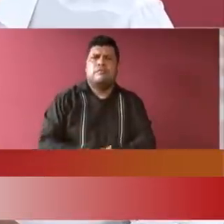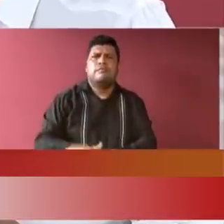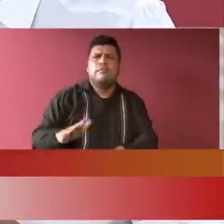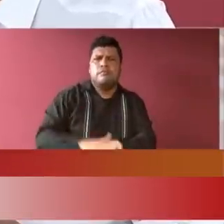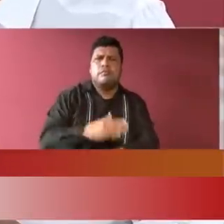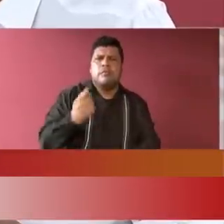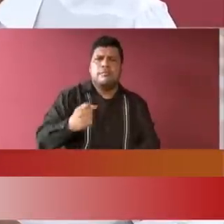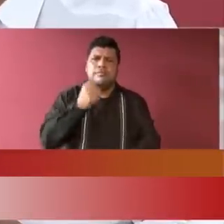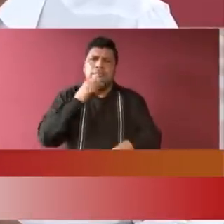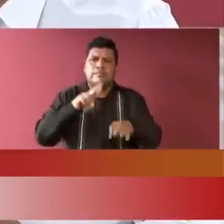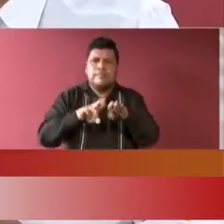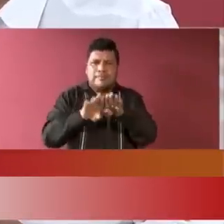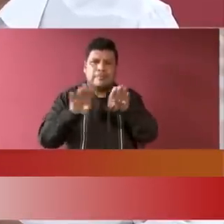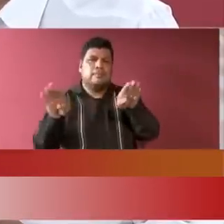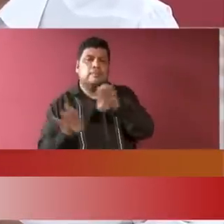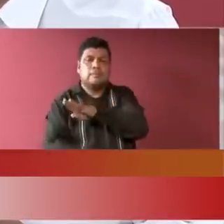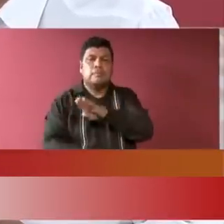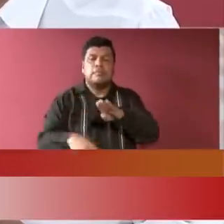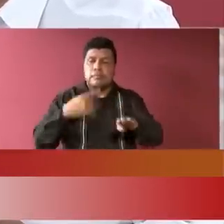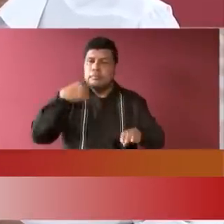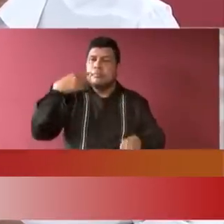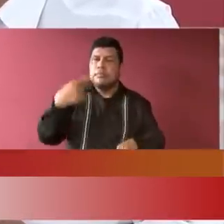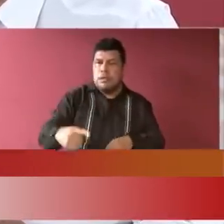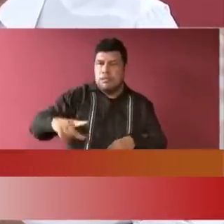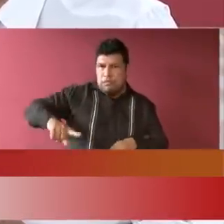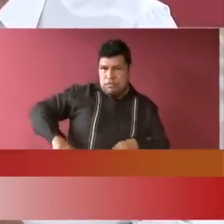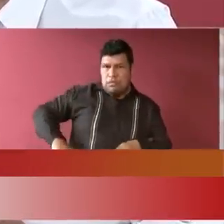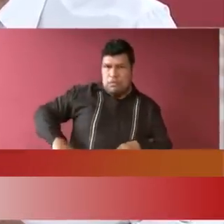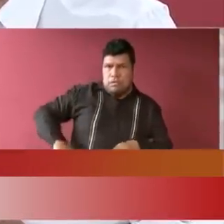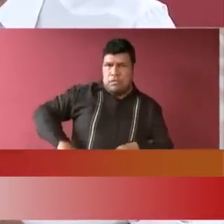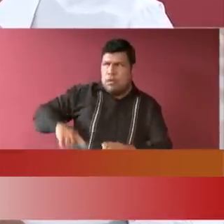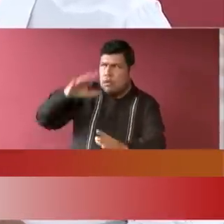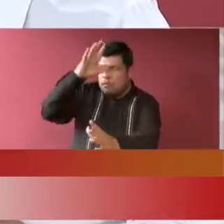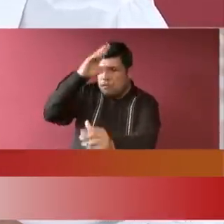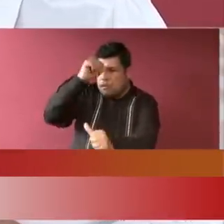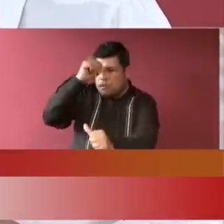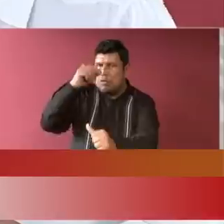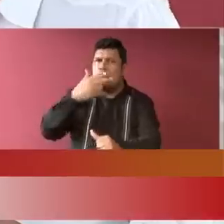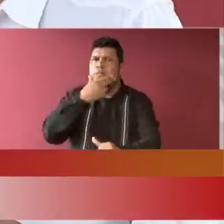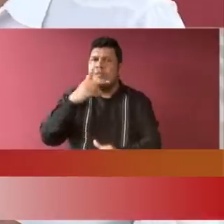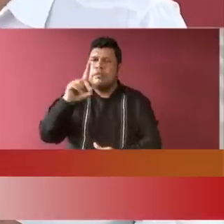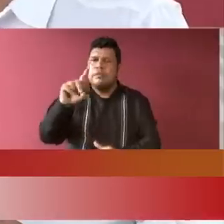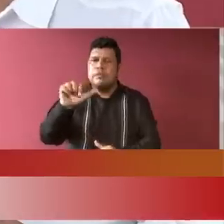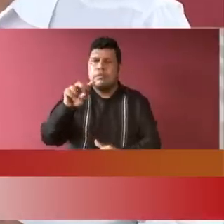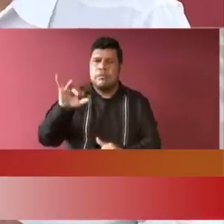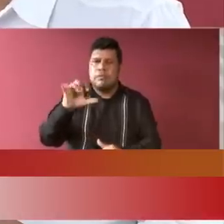con el subsecretario de Gobernación, Ravir Ranat.